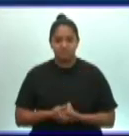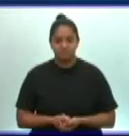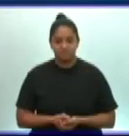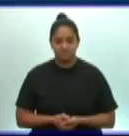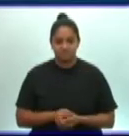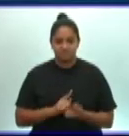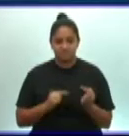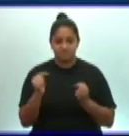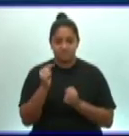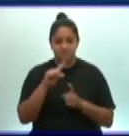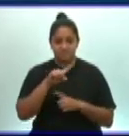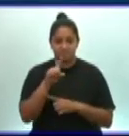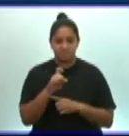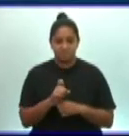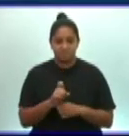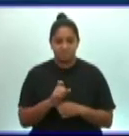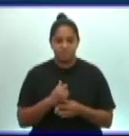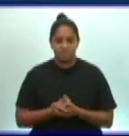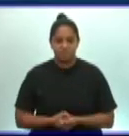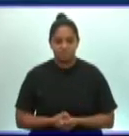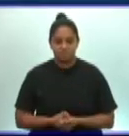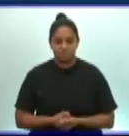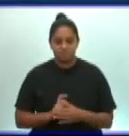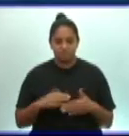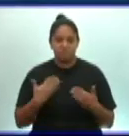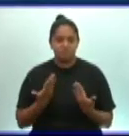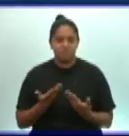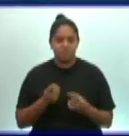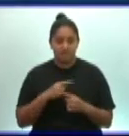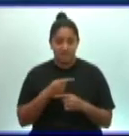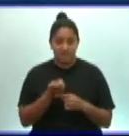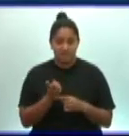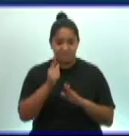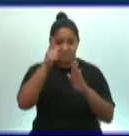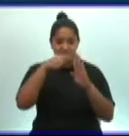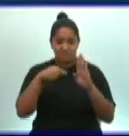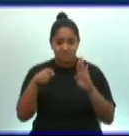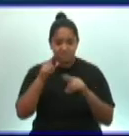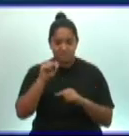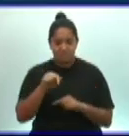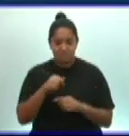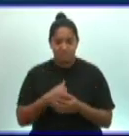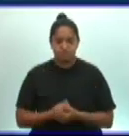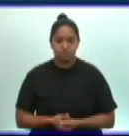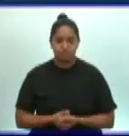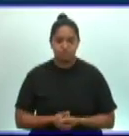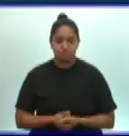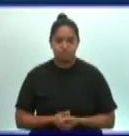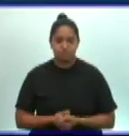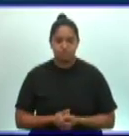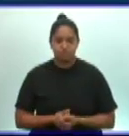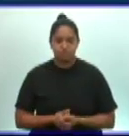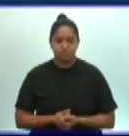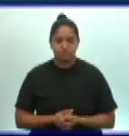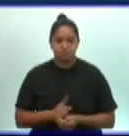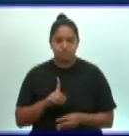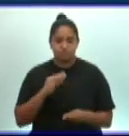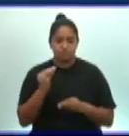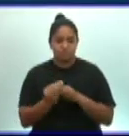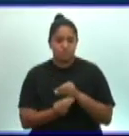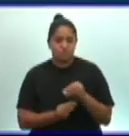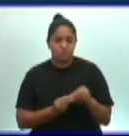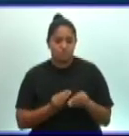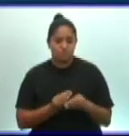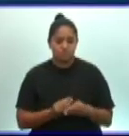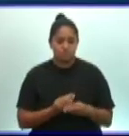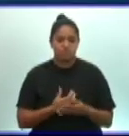primera pregunta de termodinámica, que se refería que en el siguiente plano termodinámico se muestra un ciclo de transformaciones